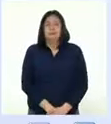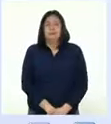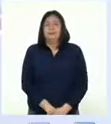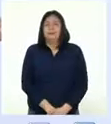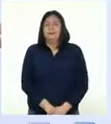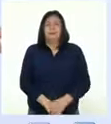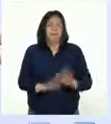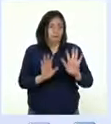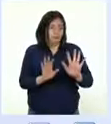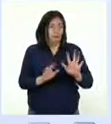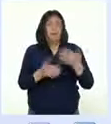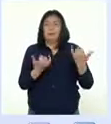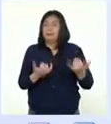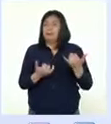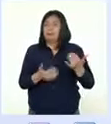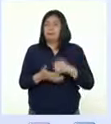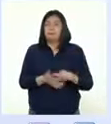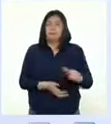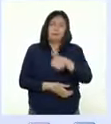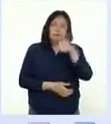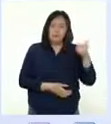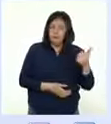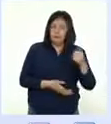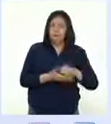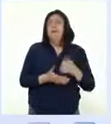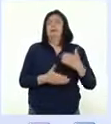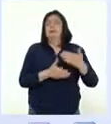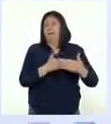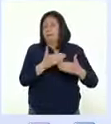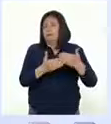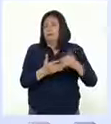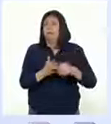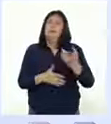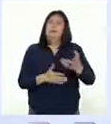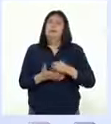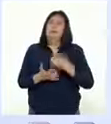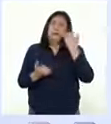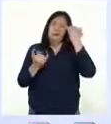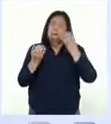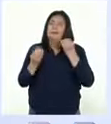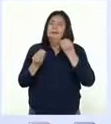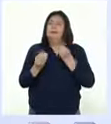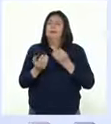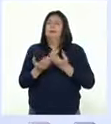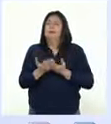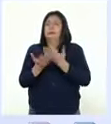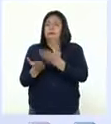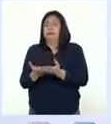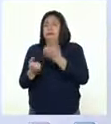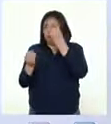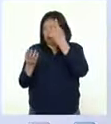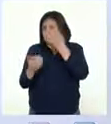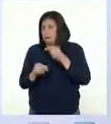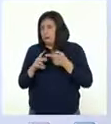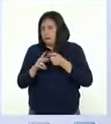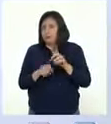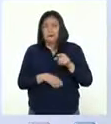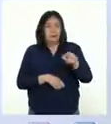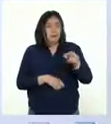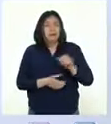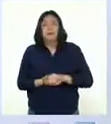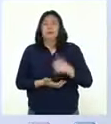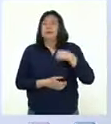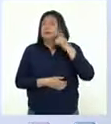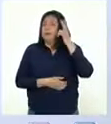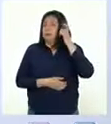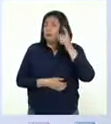acuerdo. Vamos entonces a dar otro paso para construir la propuesta a partir de la información. Para